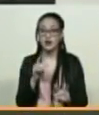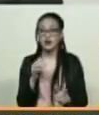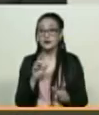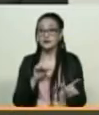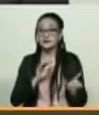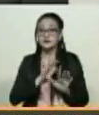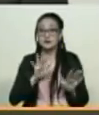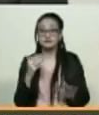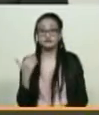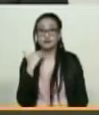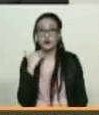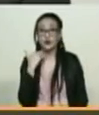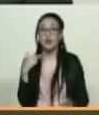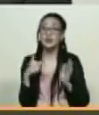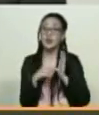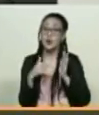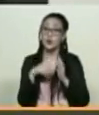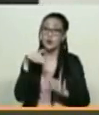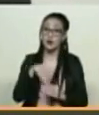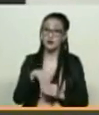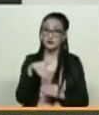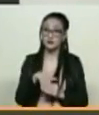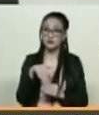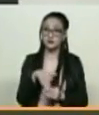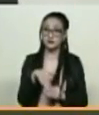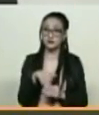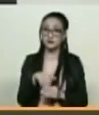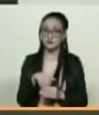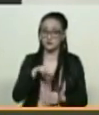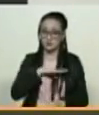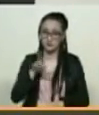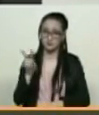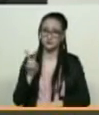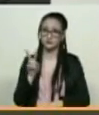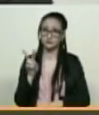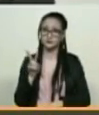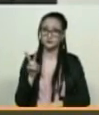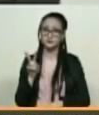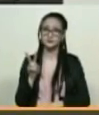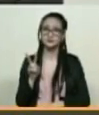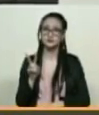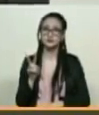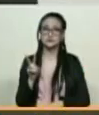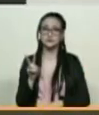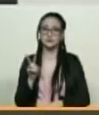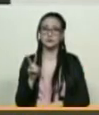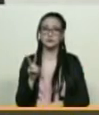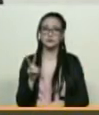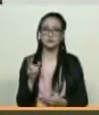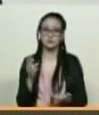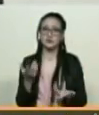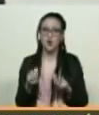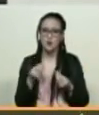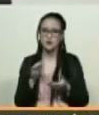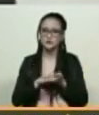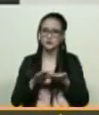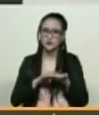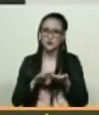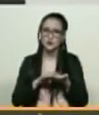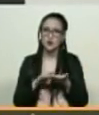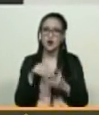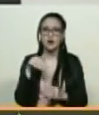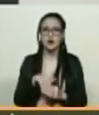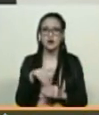tanto era una deuda electoral que tenía Venezuela y que se sucinta, que se resuelve con la